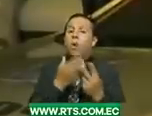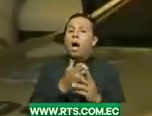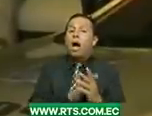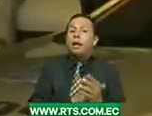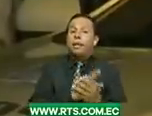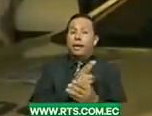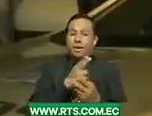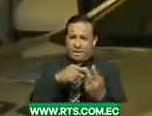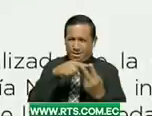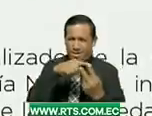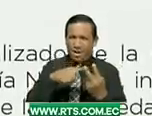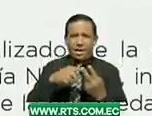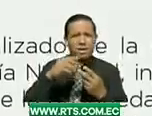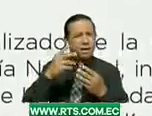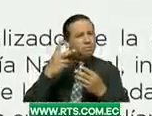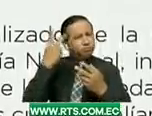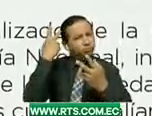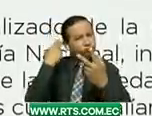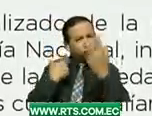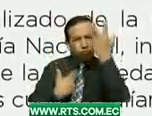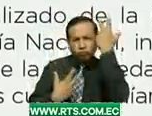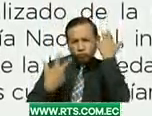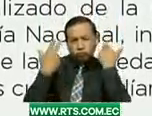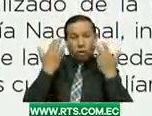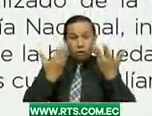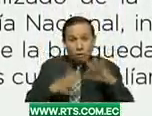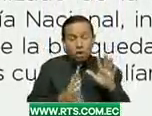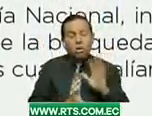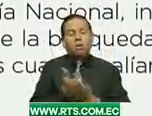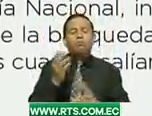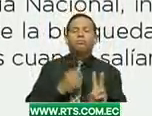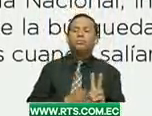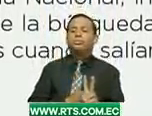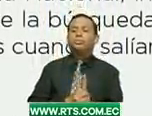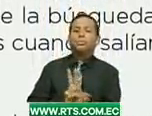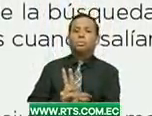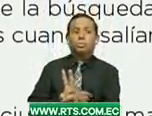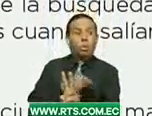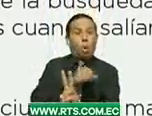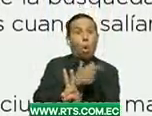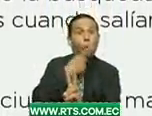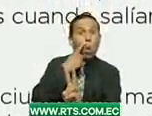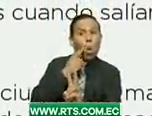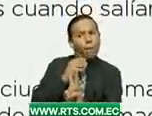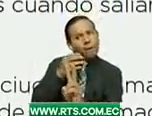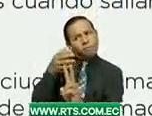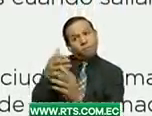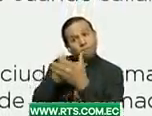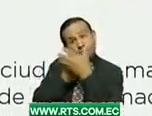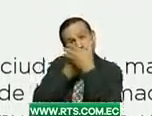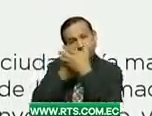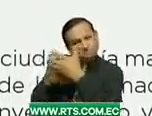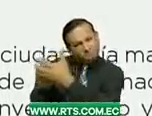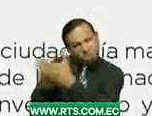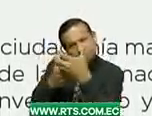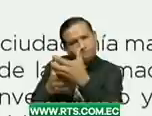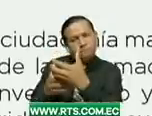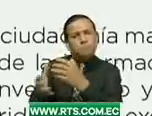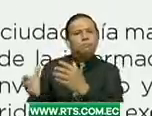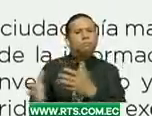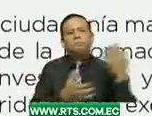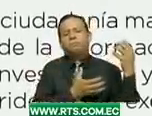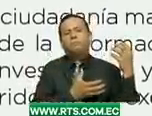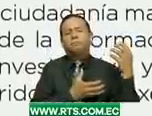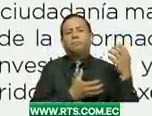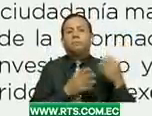de un centro de belleza. En un comunicado, el Ministerio de Gobierno confirma que una de las víctimas es la hija de Fito. Además, piden